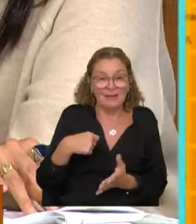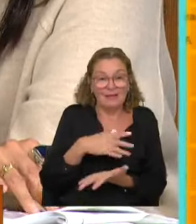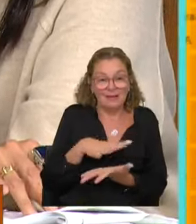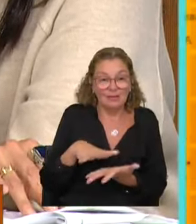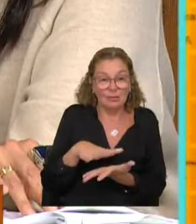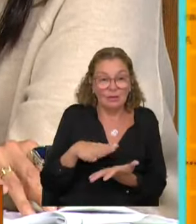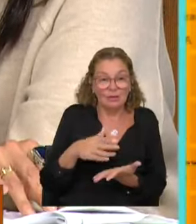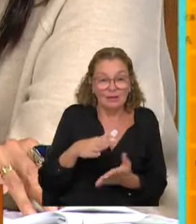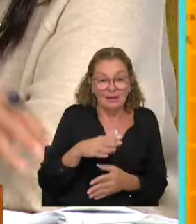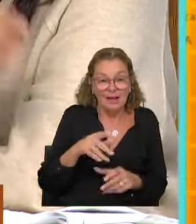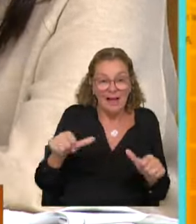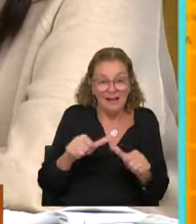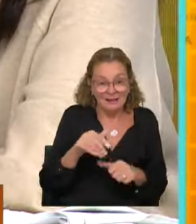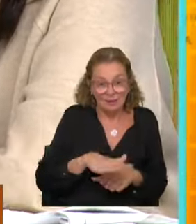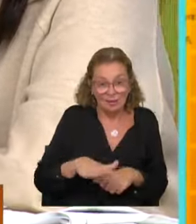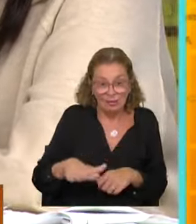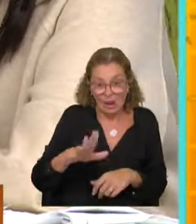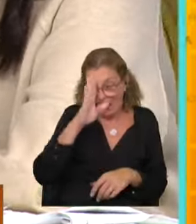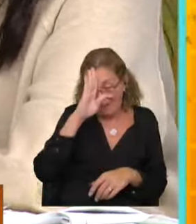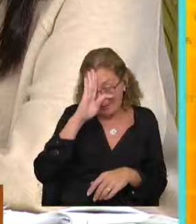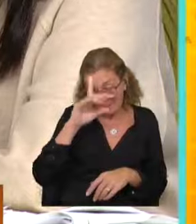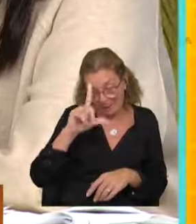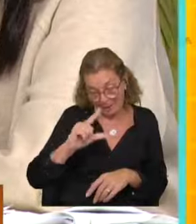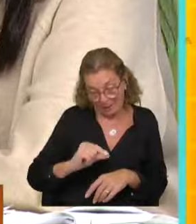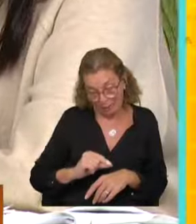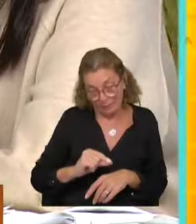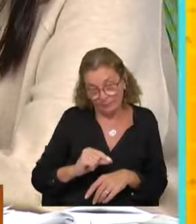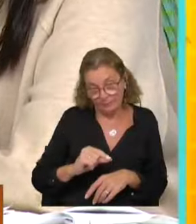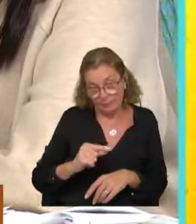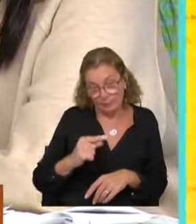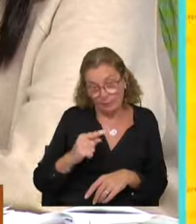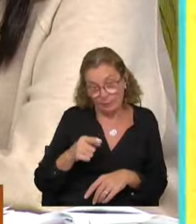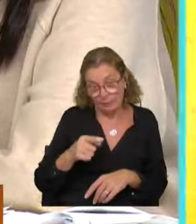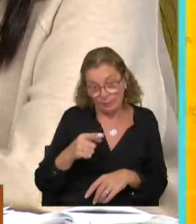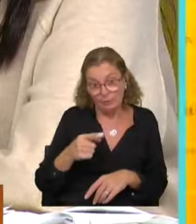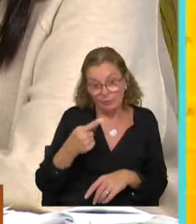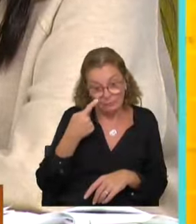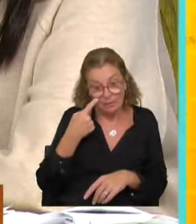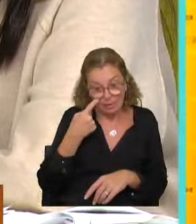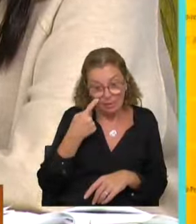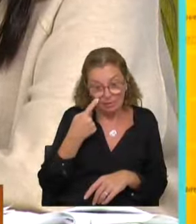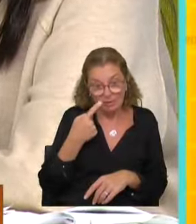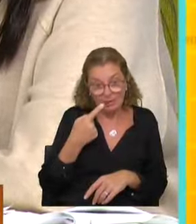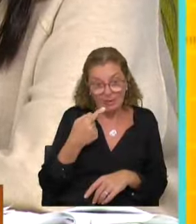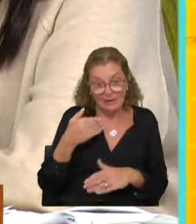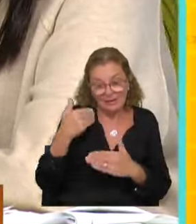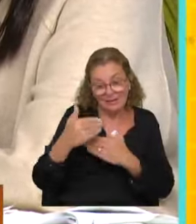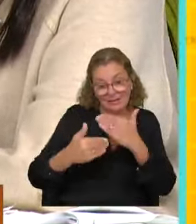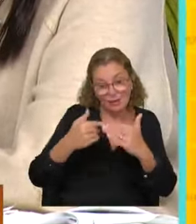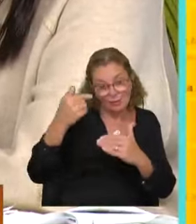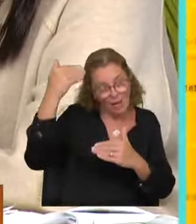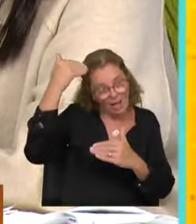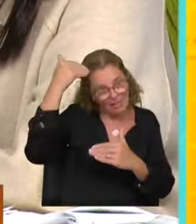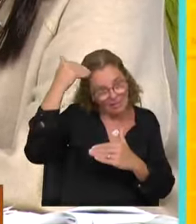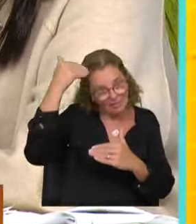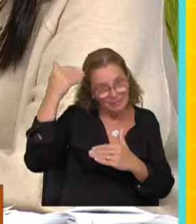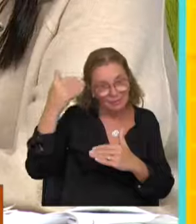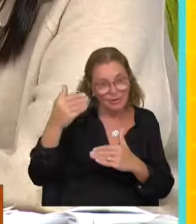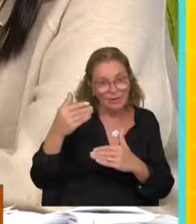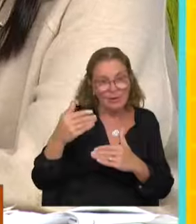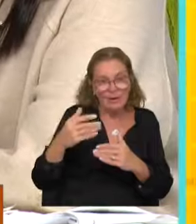niños primero aprendan menos porque la neurociencia así lo establece el desarrollo del cerebro de un niño en un